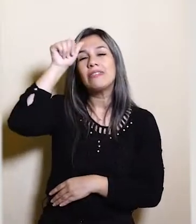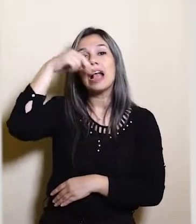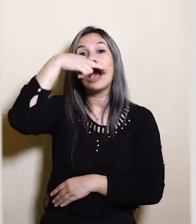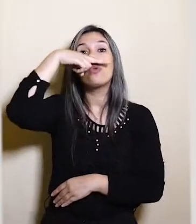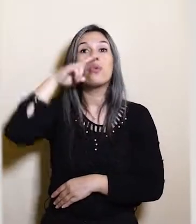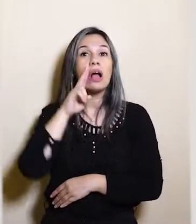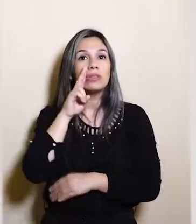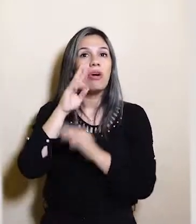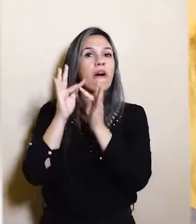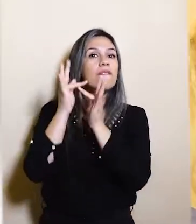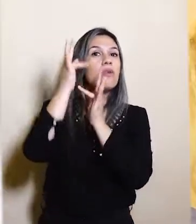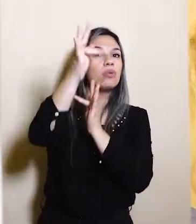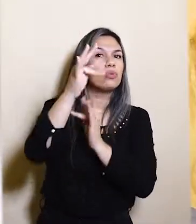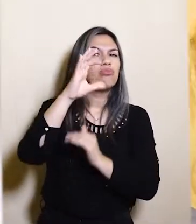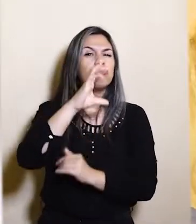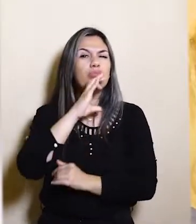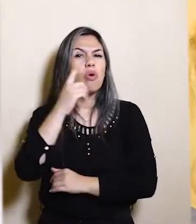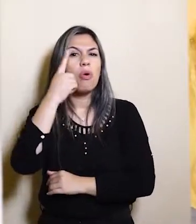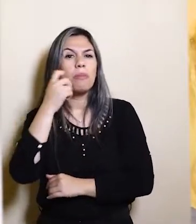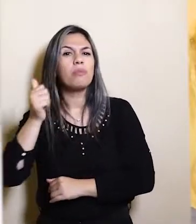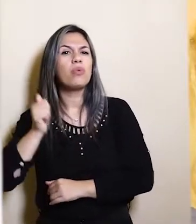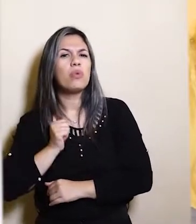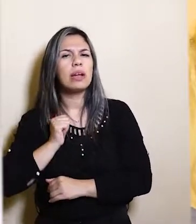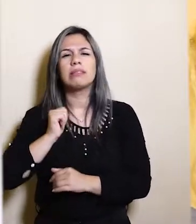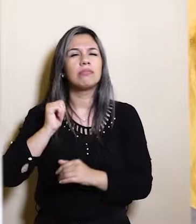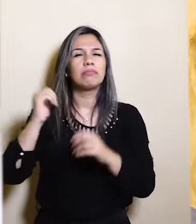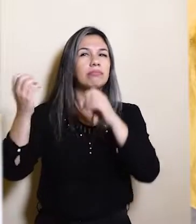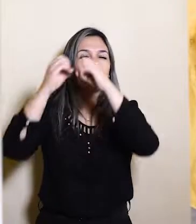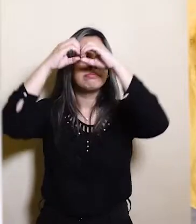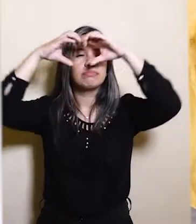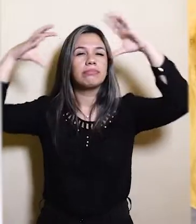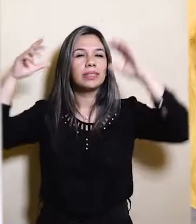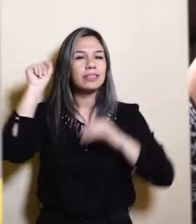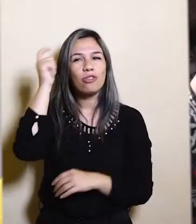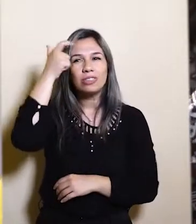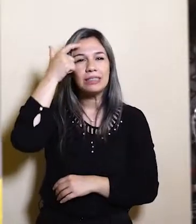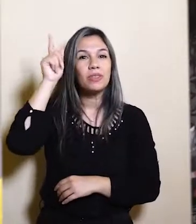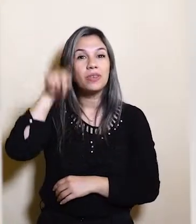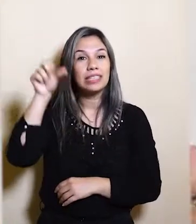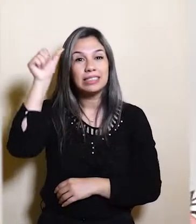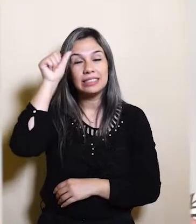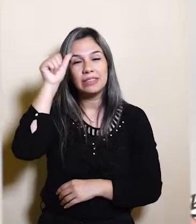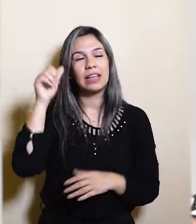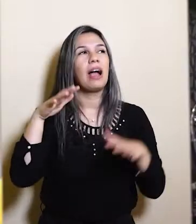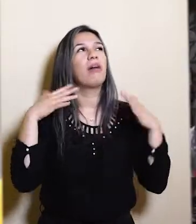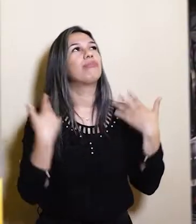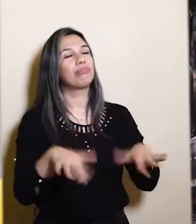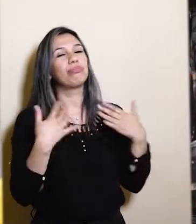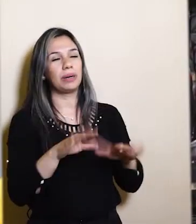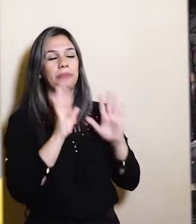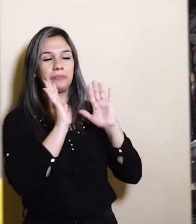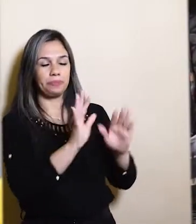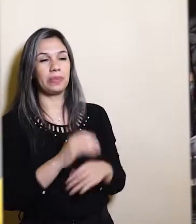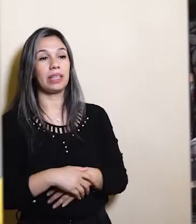ver, para desmitificar un poco esos miedos que están por ahí dando vueltas. Que dan vueltas y que toda con esta información errónea. Mira, la educación